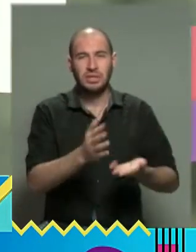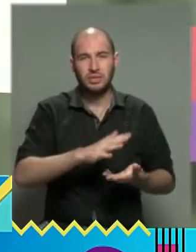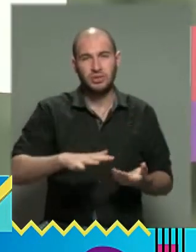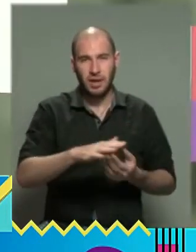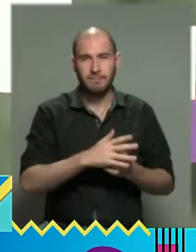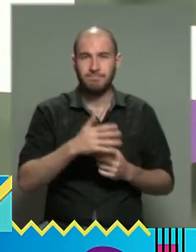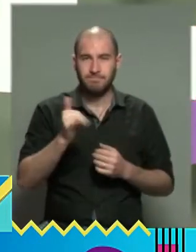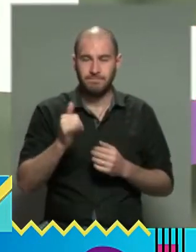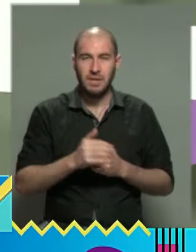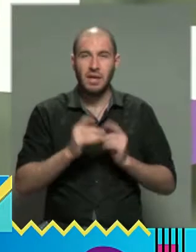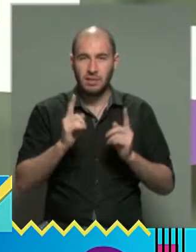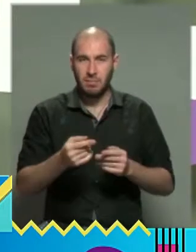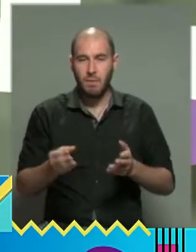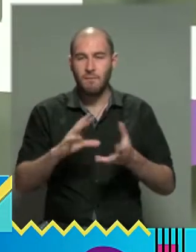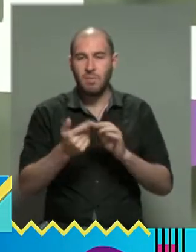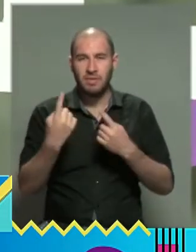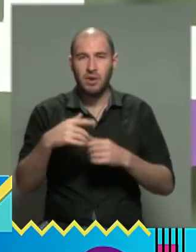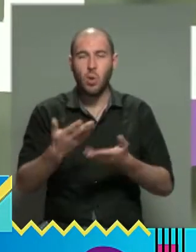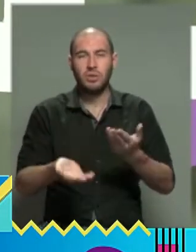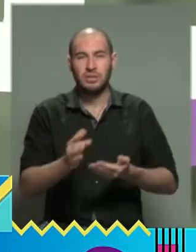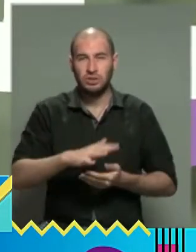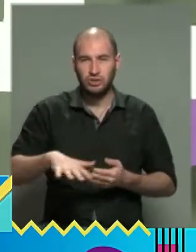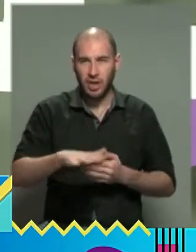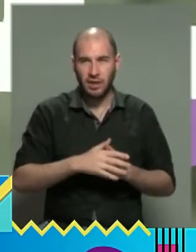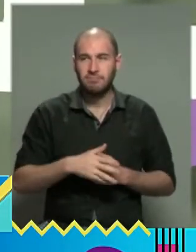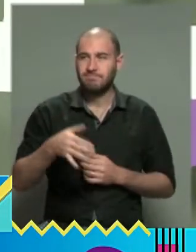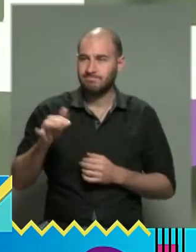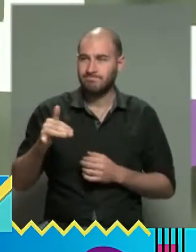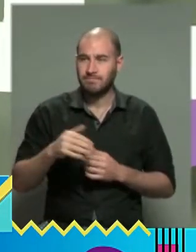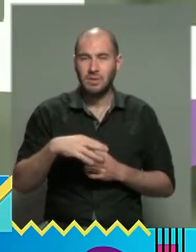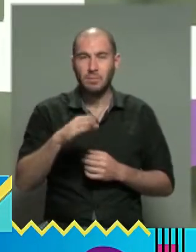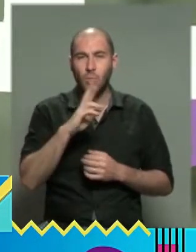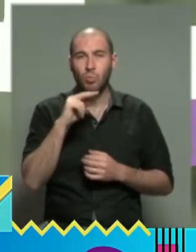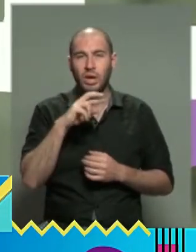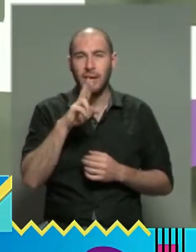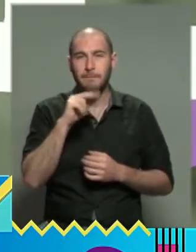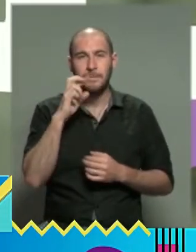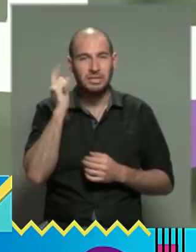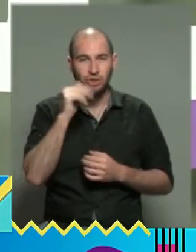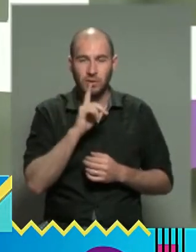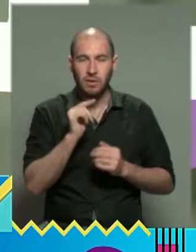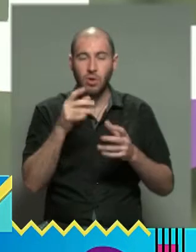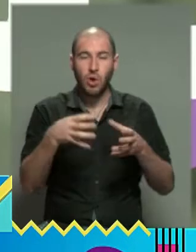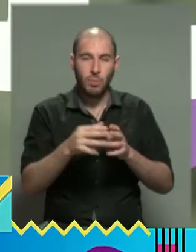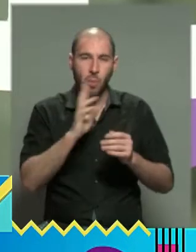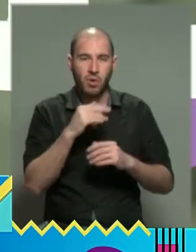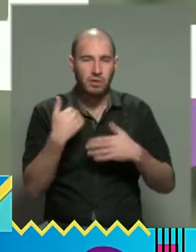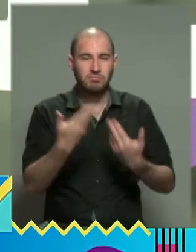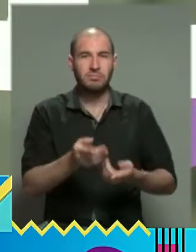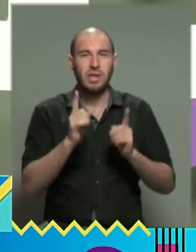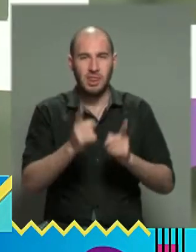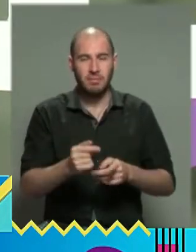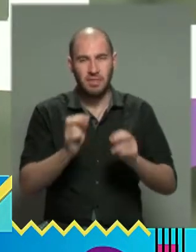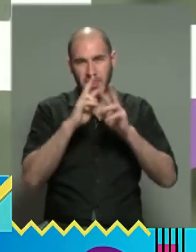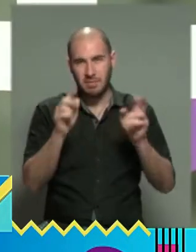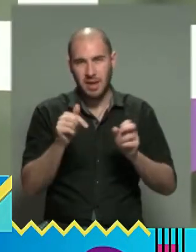Sí, otra forma más de entender la justicia social, decía Mariana Pichot en este caso, en el feminismo también haciéndose parte y volviendo un poco a